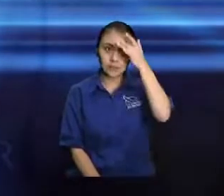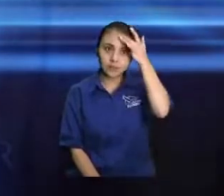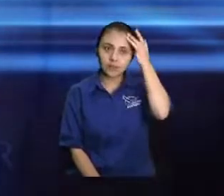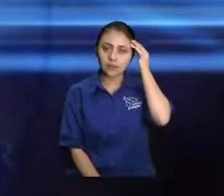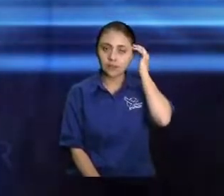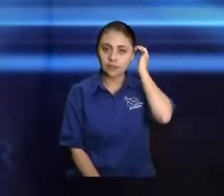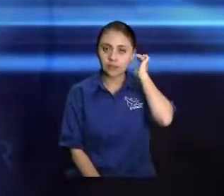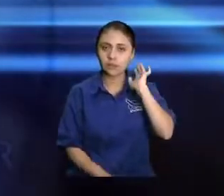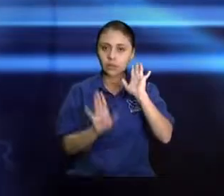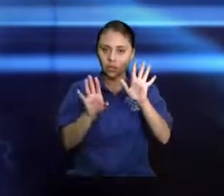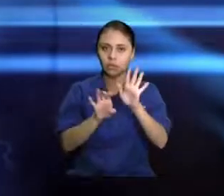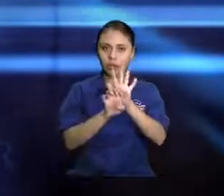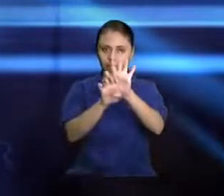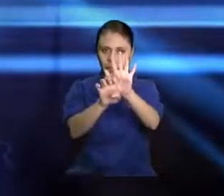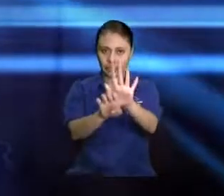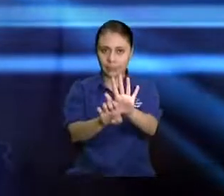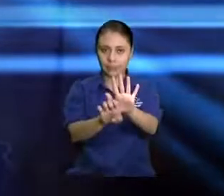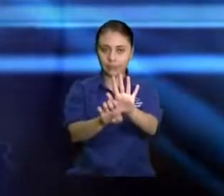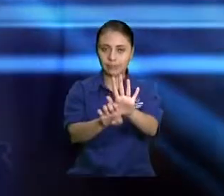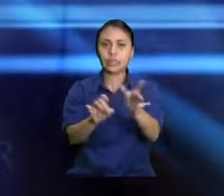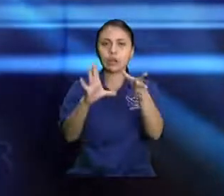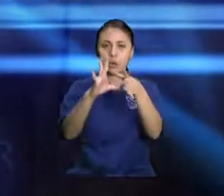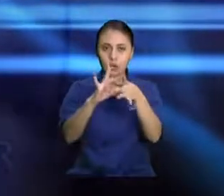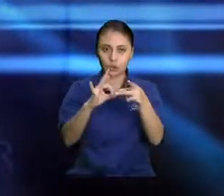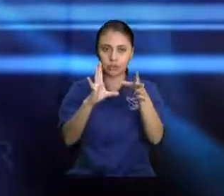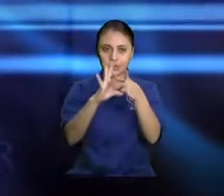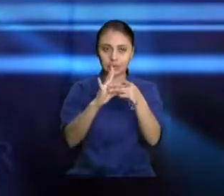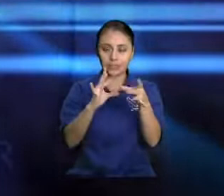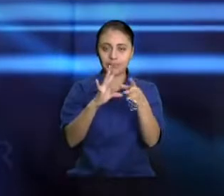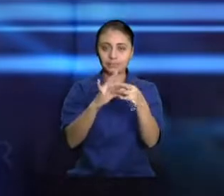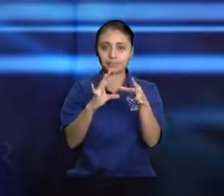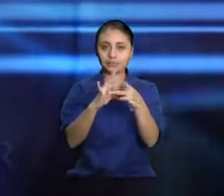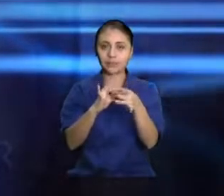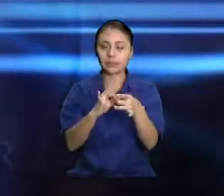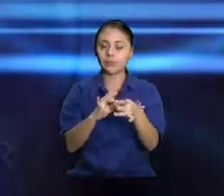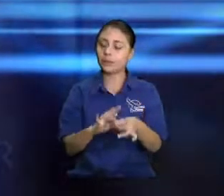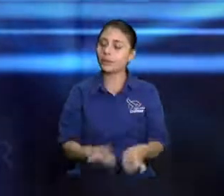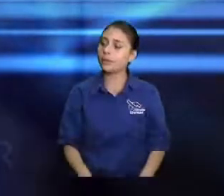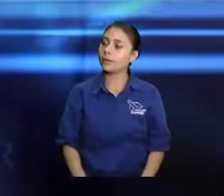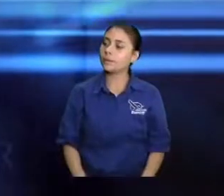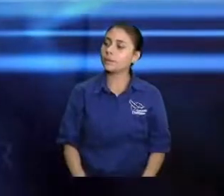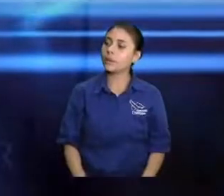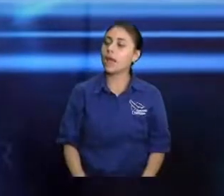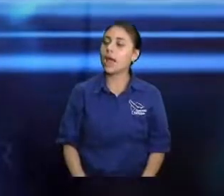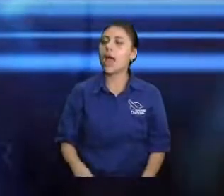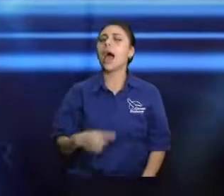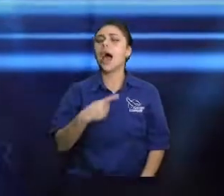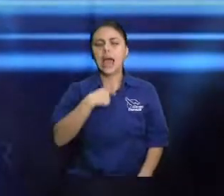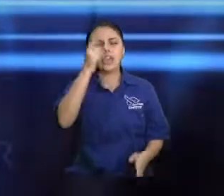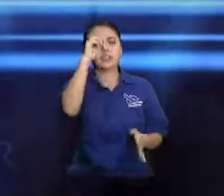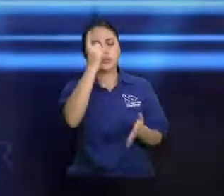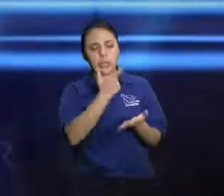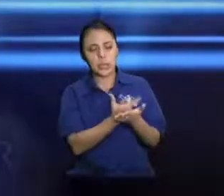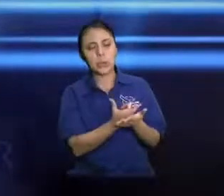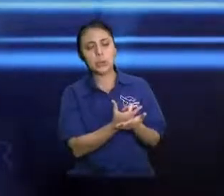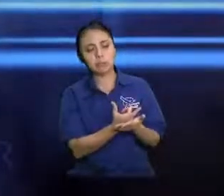Como le dijo un hermano a otro una vez que el otro dijo algo que no era cierto de él, le dijo, a mí se me hace que en esa